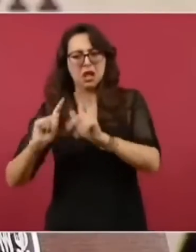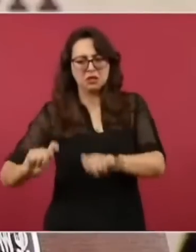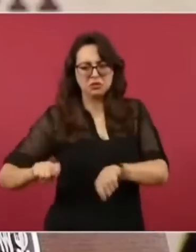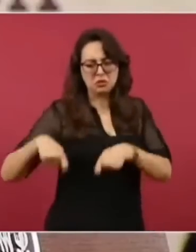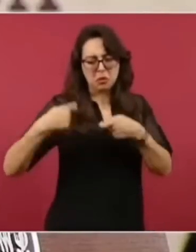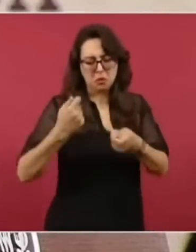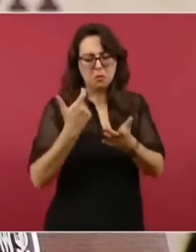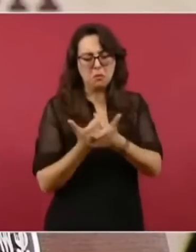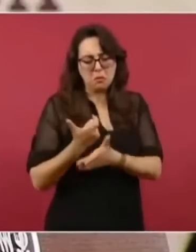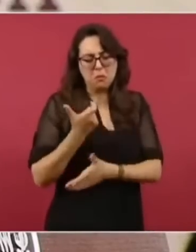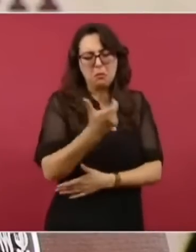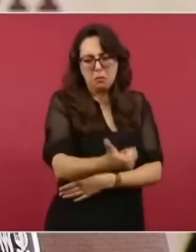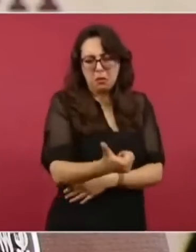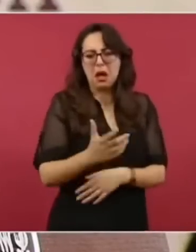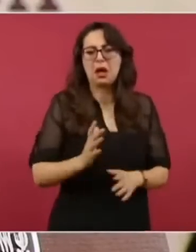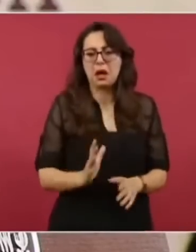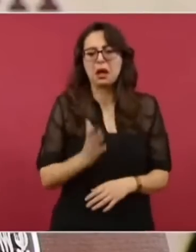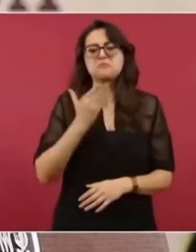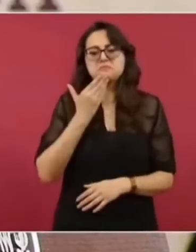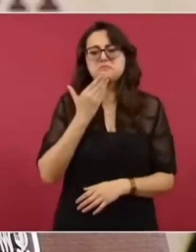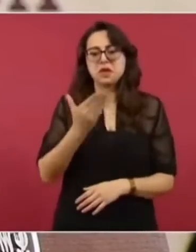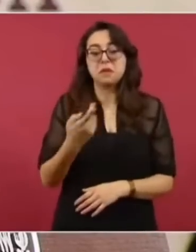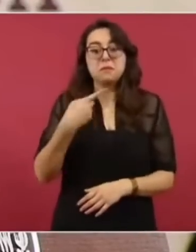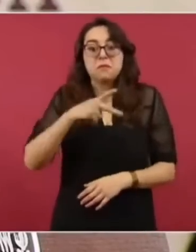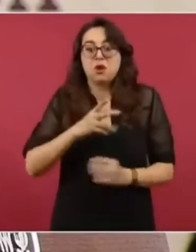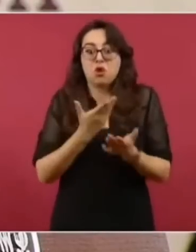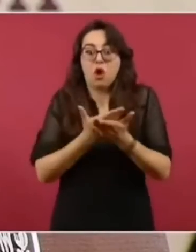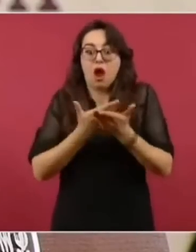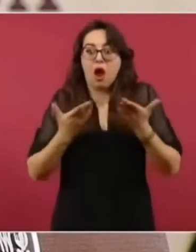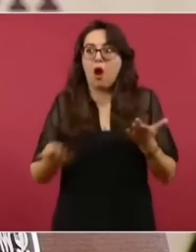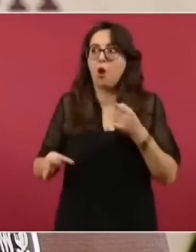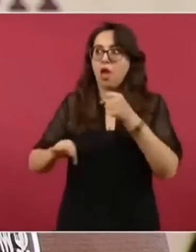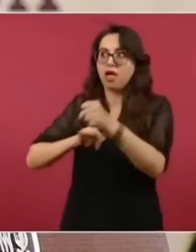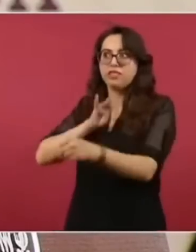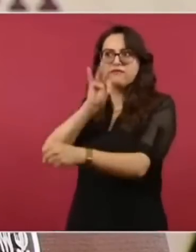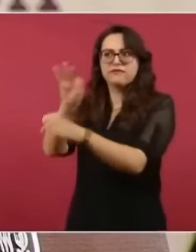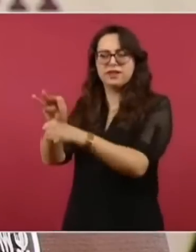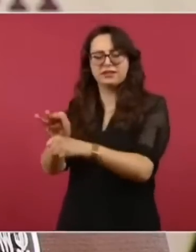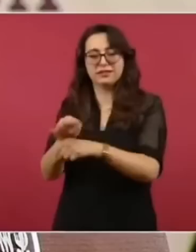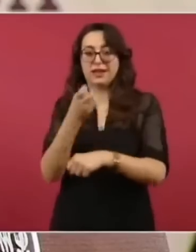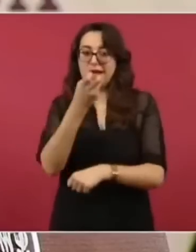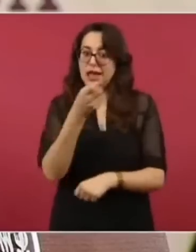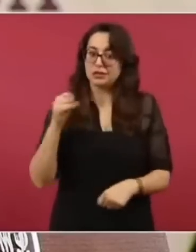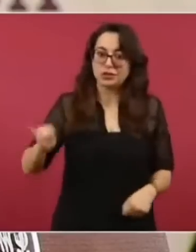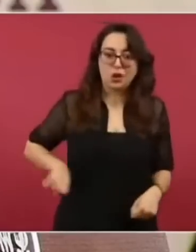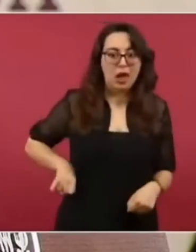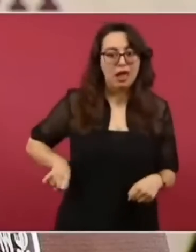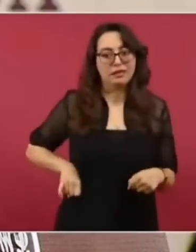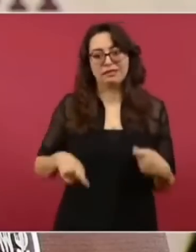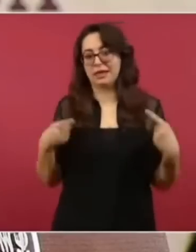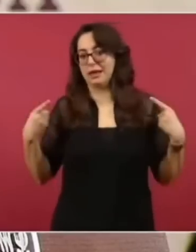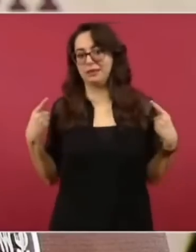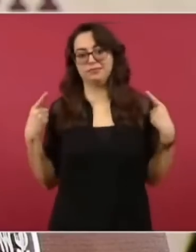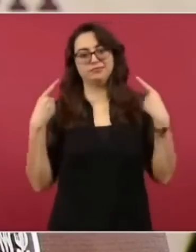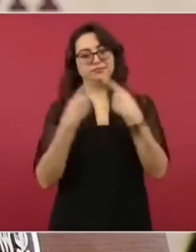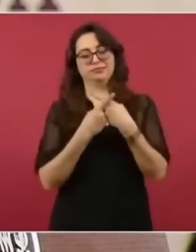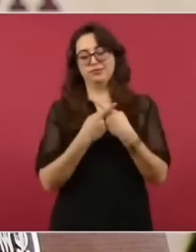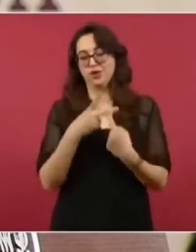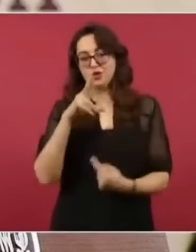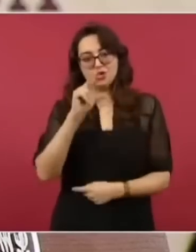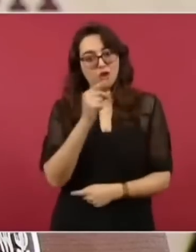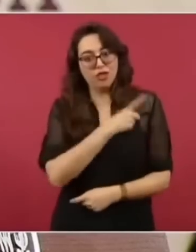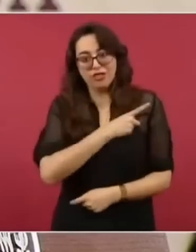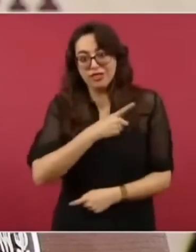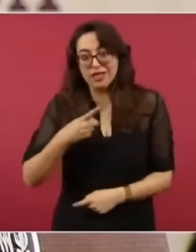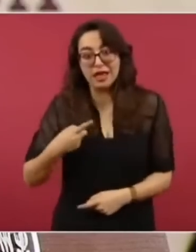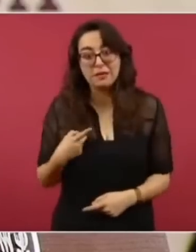nos preguntamos, ¿no hay conflicto de interés? ¿No es incongruente? El director de Animal Político